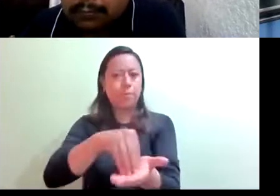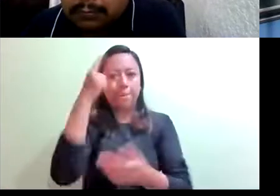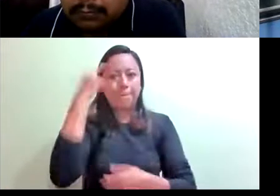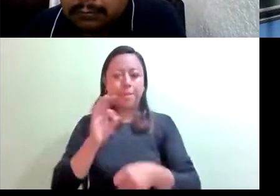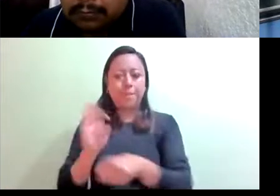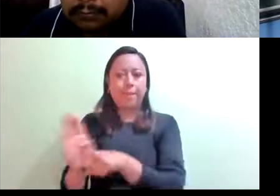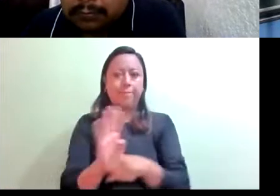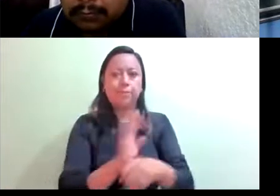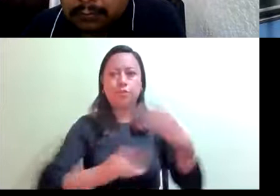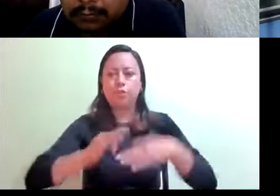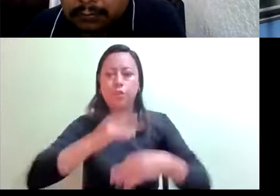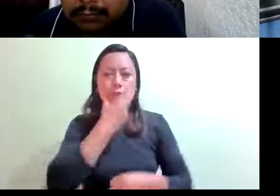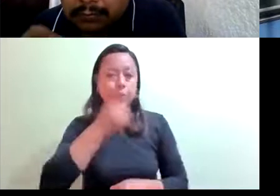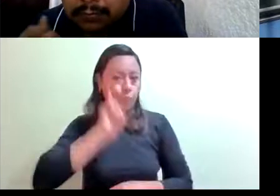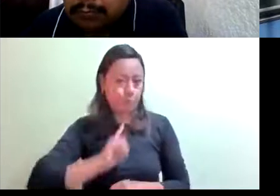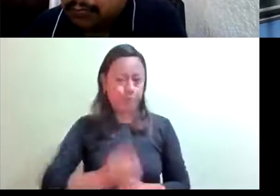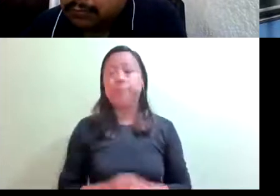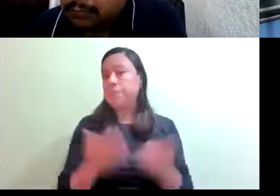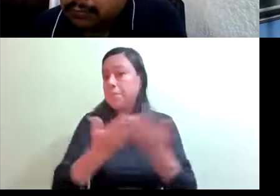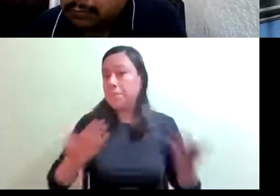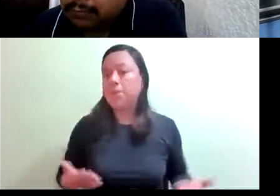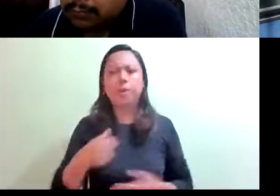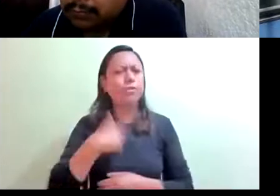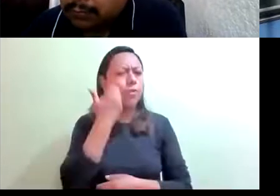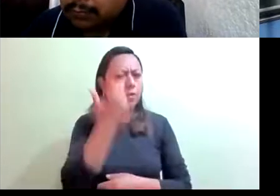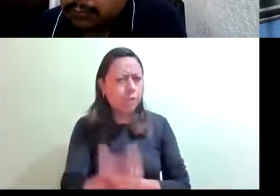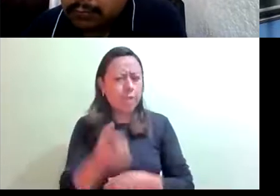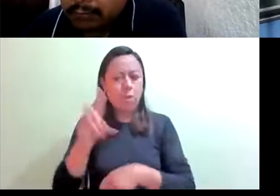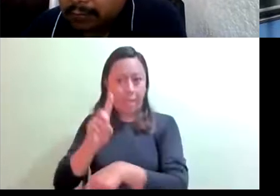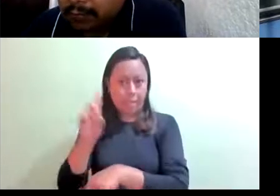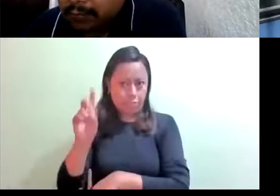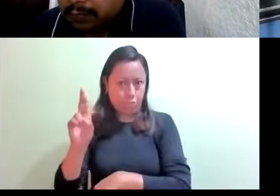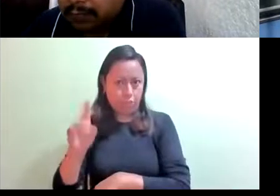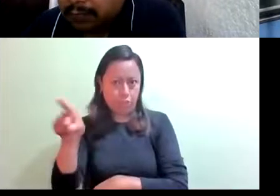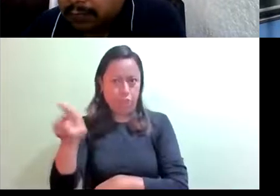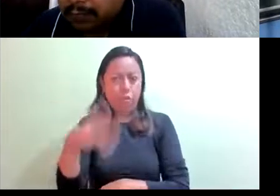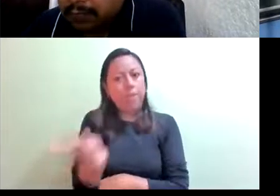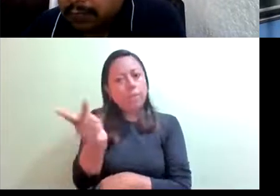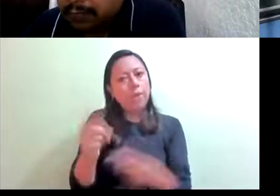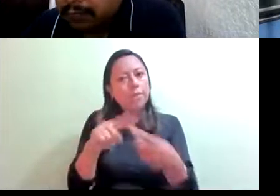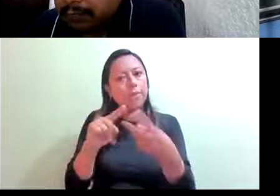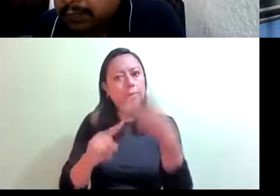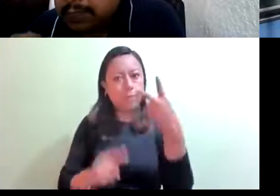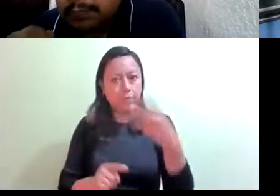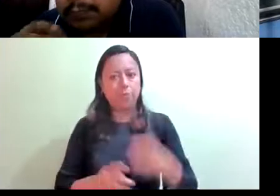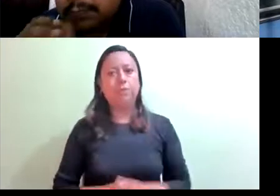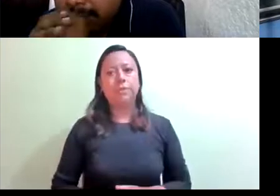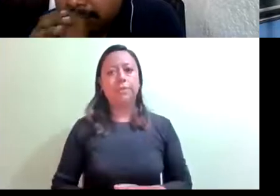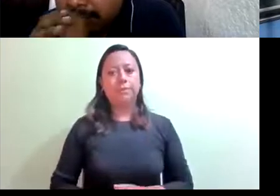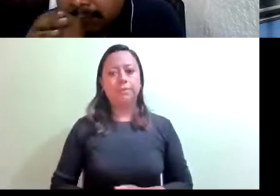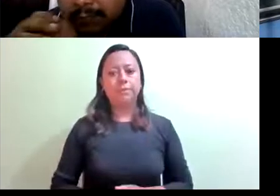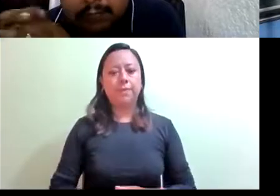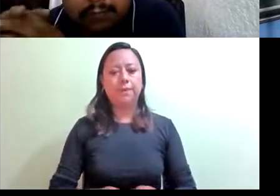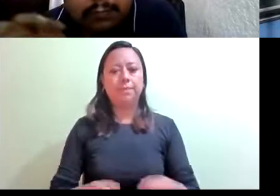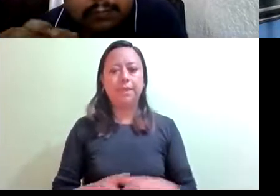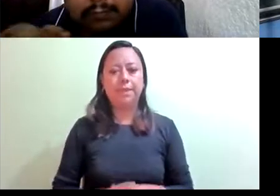quiero aprovechar mi participación para formularle 2 preguntas al doctor José Alfonso Bouzas Ortiz y conocer su postura. En el